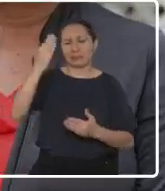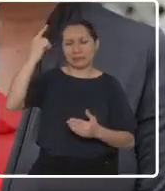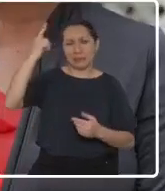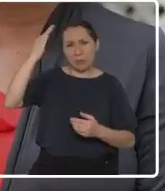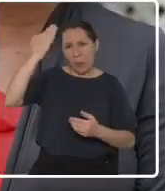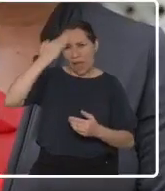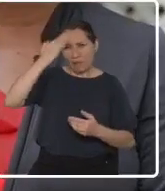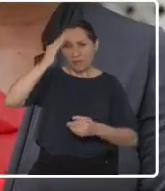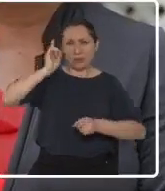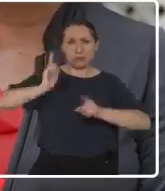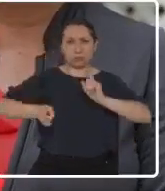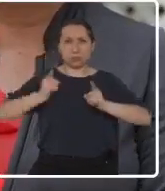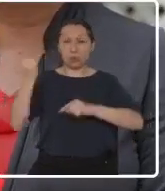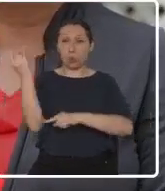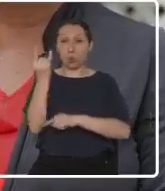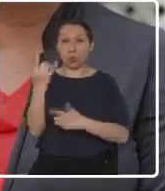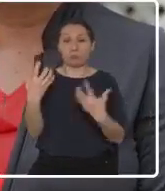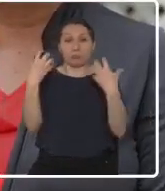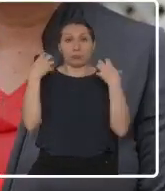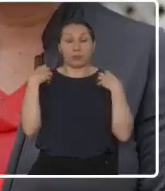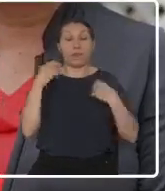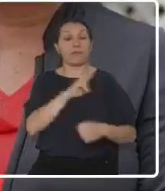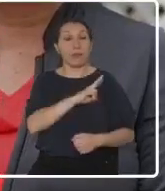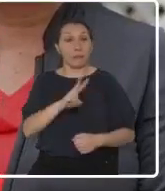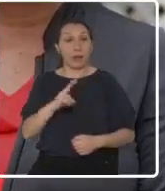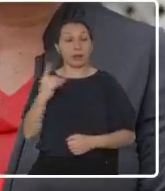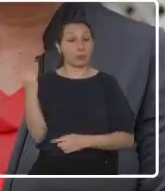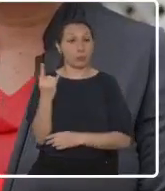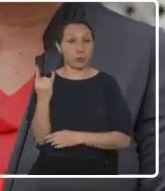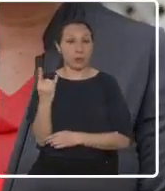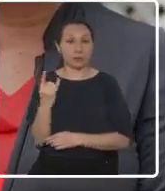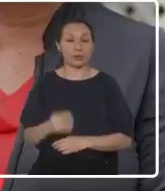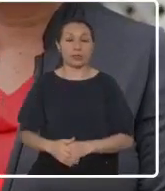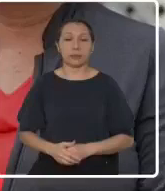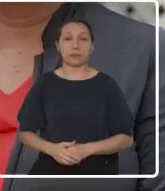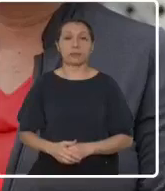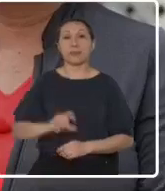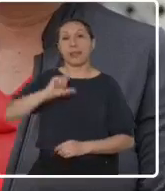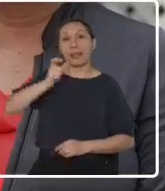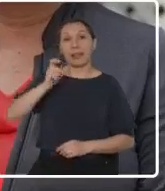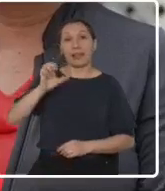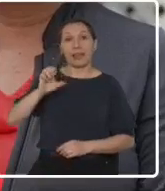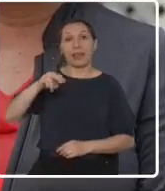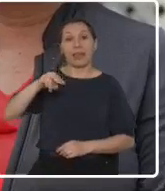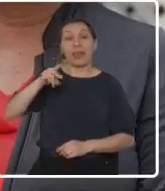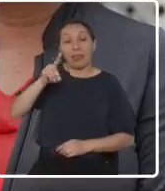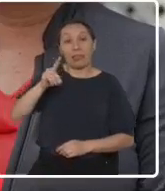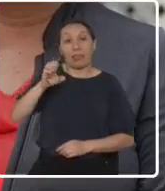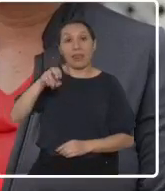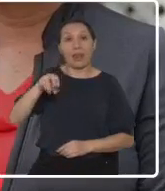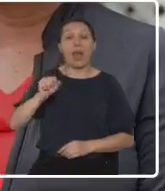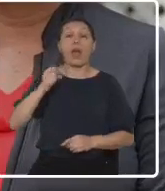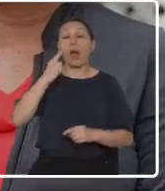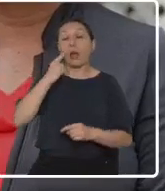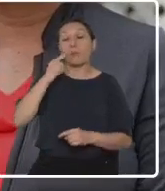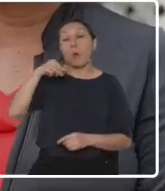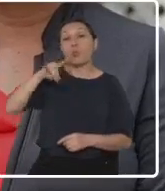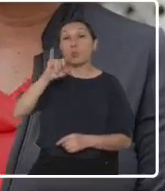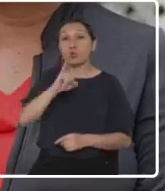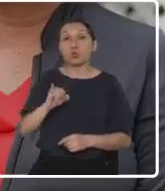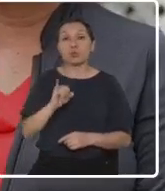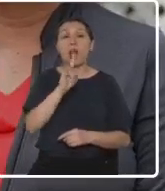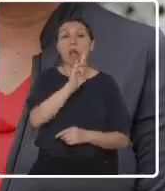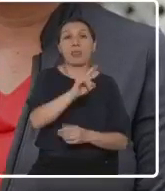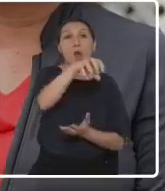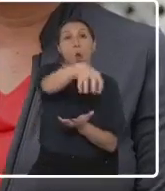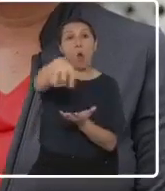mando de esta emergencia en la región de Valparaíso, el GEDENA Daniel Muñoz ha designado para